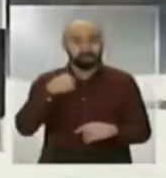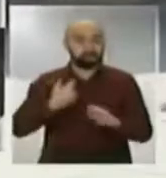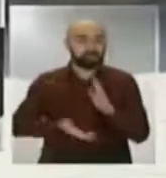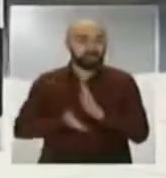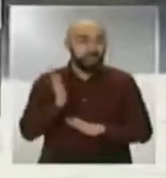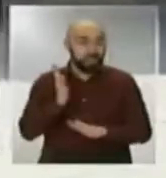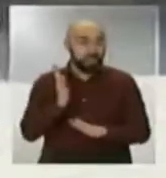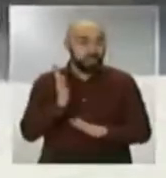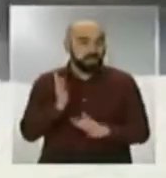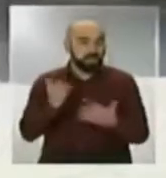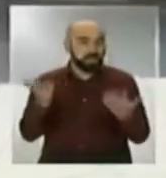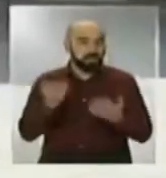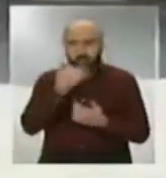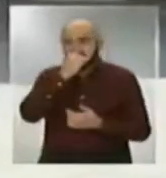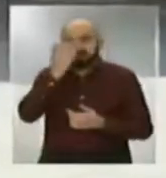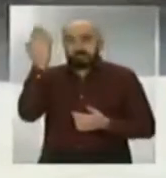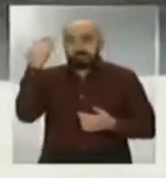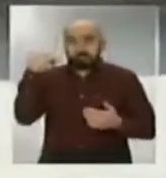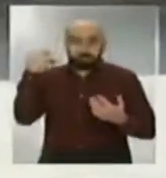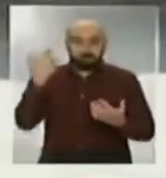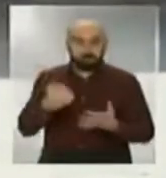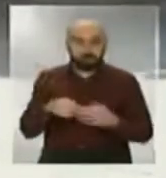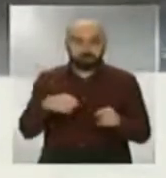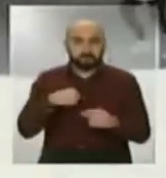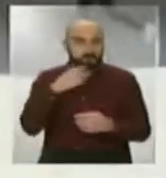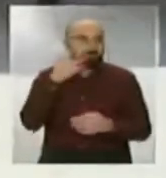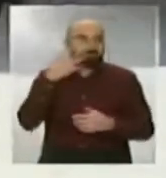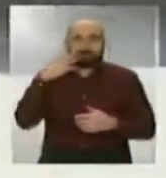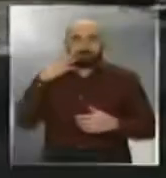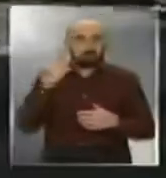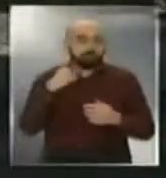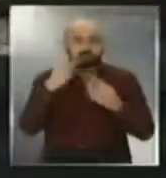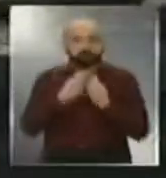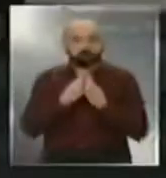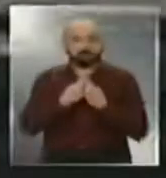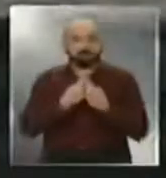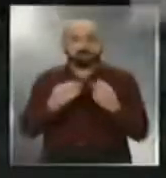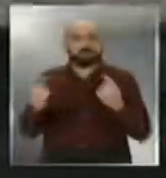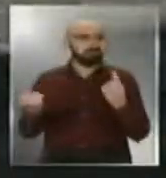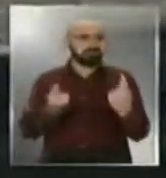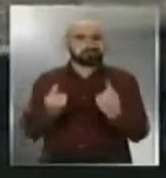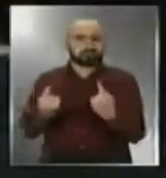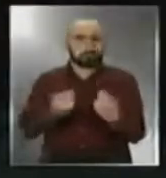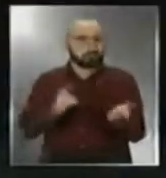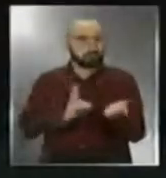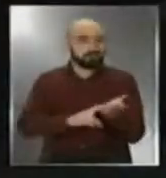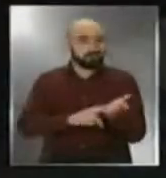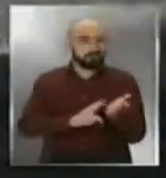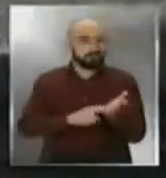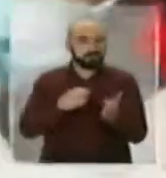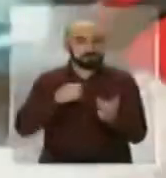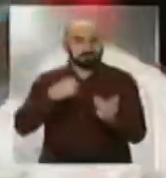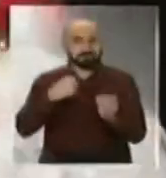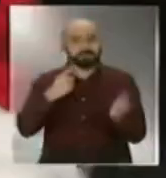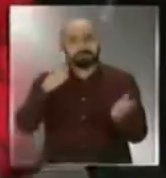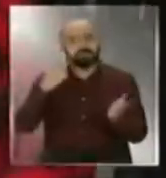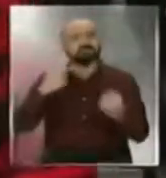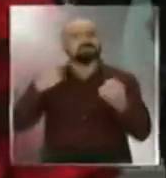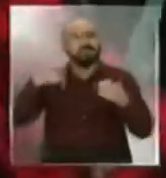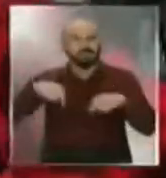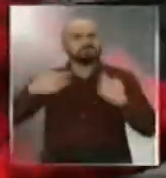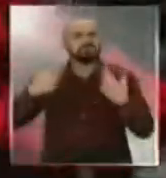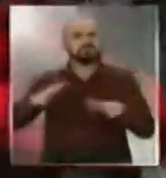tiempo... Y estoy aterrorizada porque veo demasiada gente. Creo que no sea... Independiente de que ya se